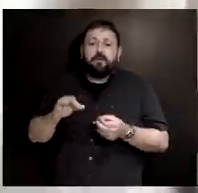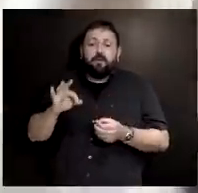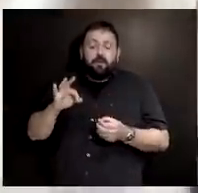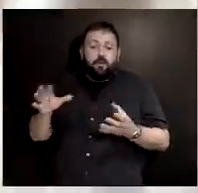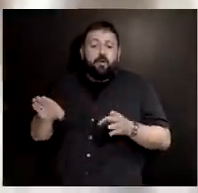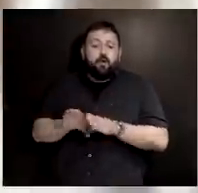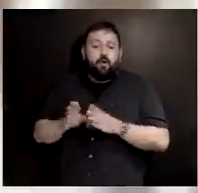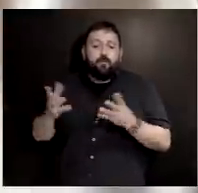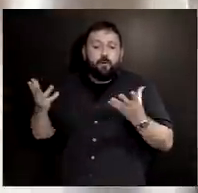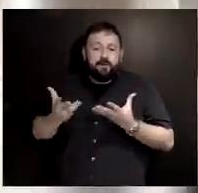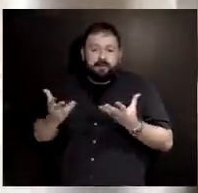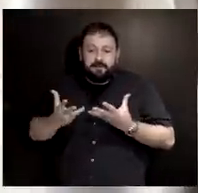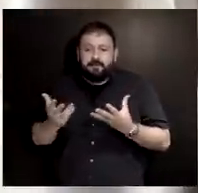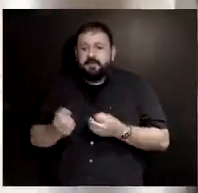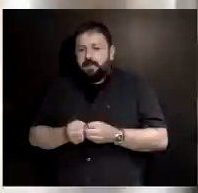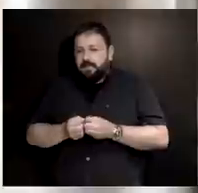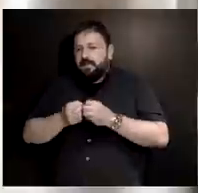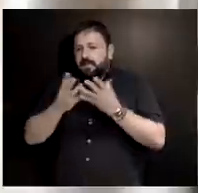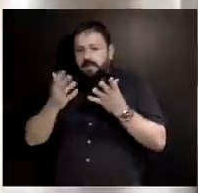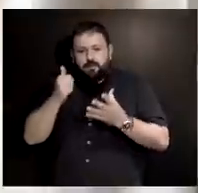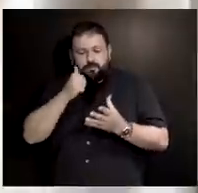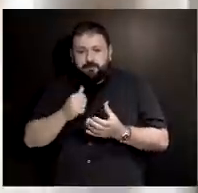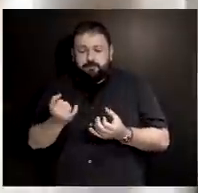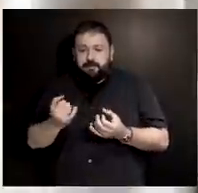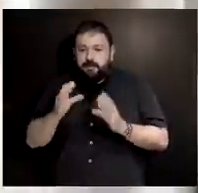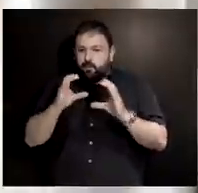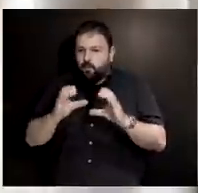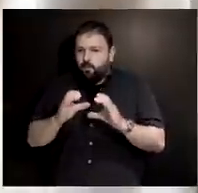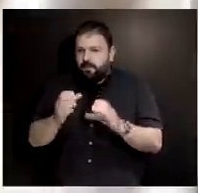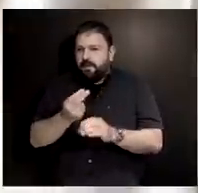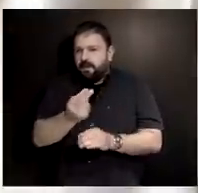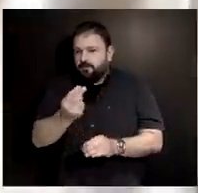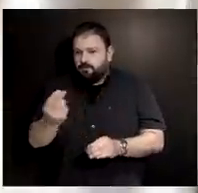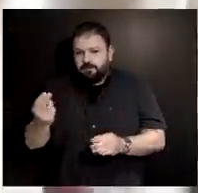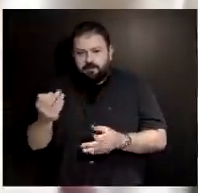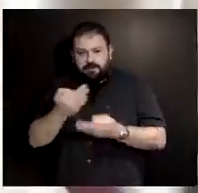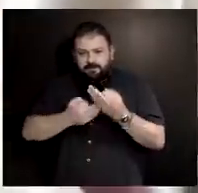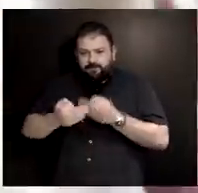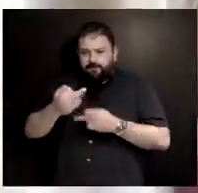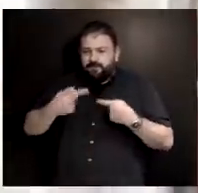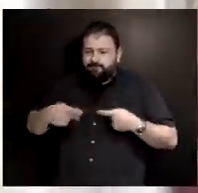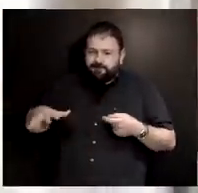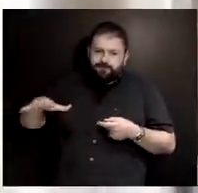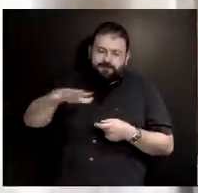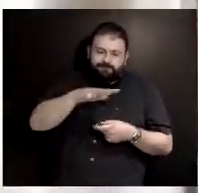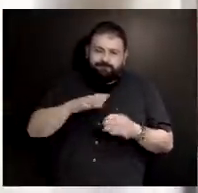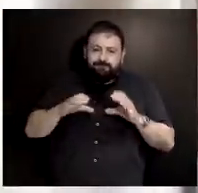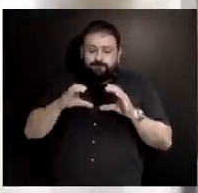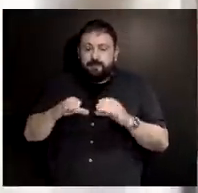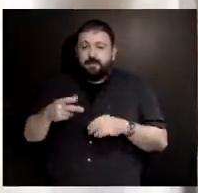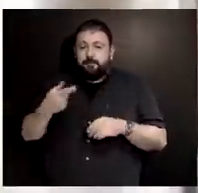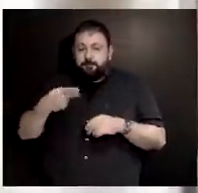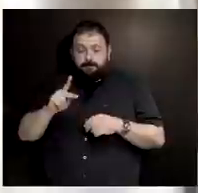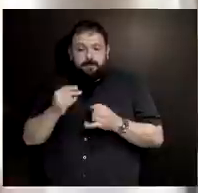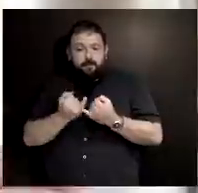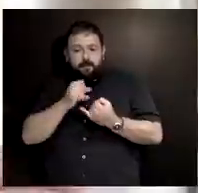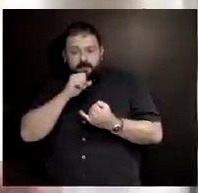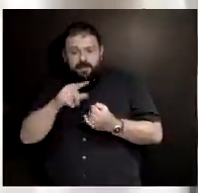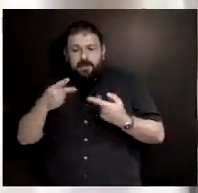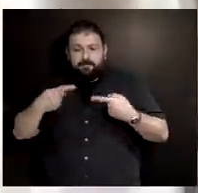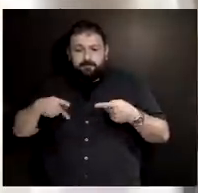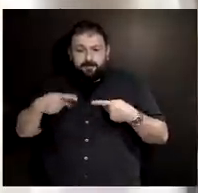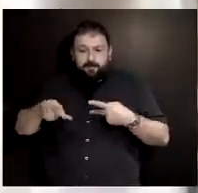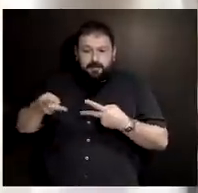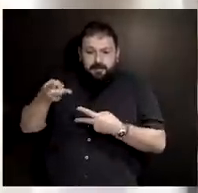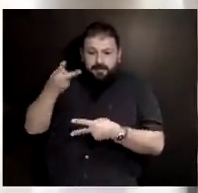¿Cómo sí hacerlo? Y cómo, por supuesto, cuidarlos a ustedes y cuidarnos entre nosotros. Entonces, también la gente que viene, siéntase seguro que habrá